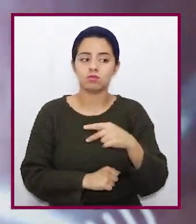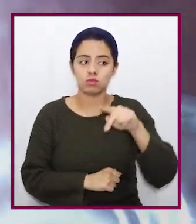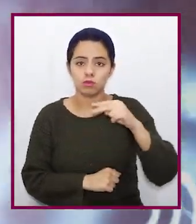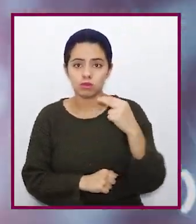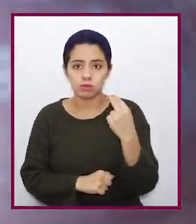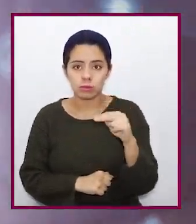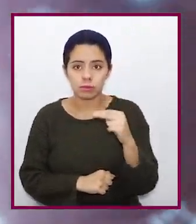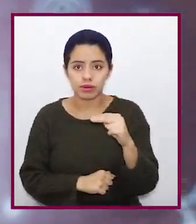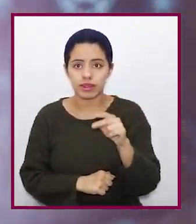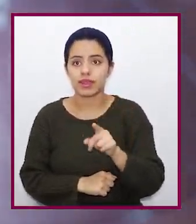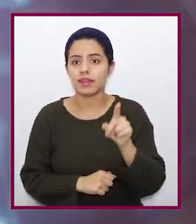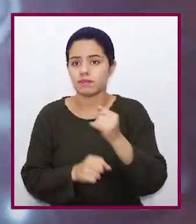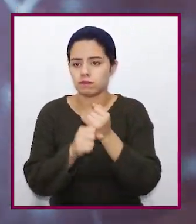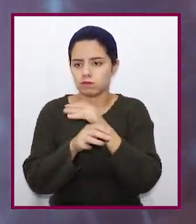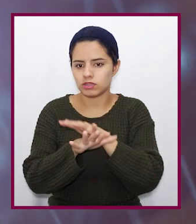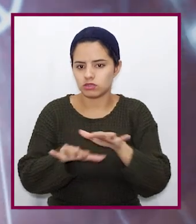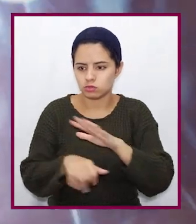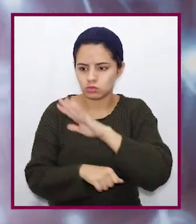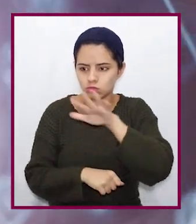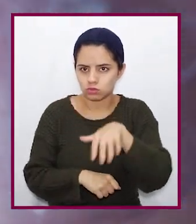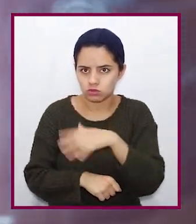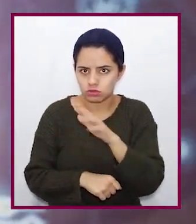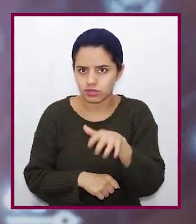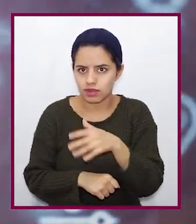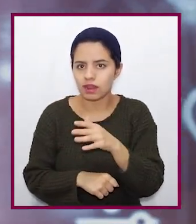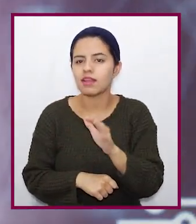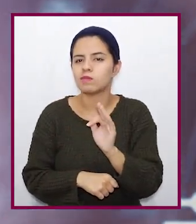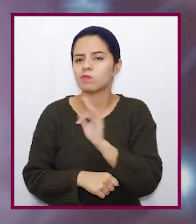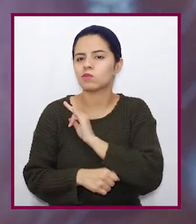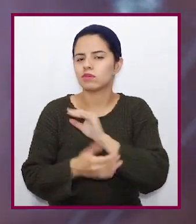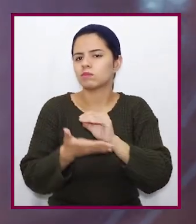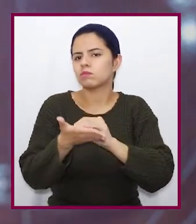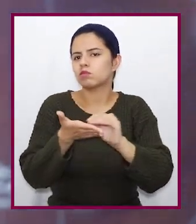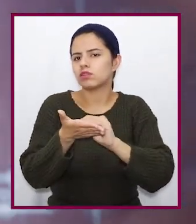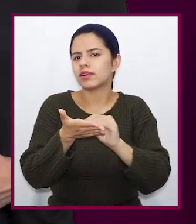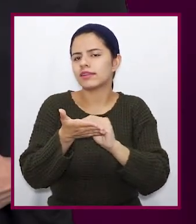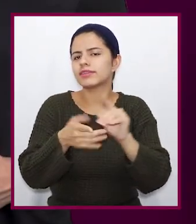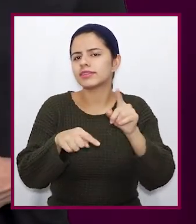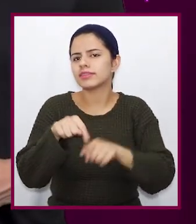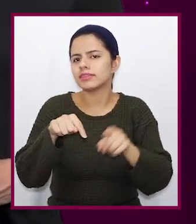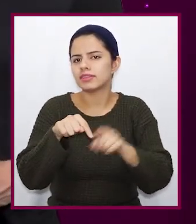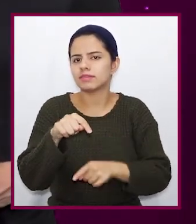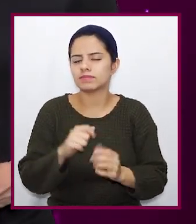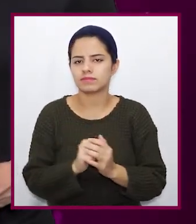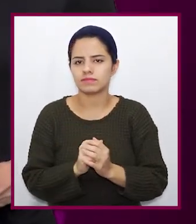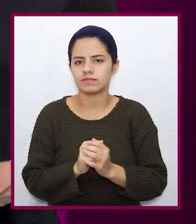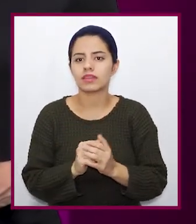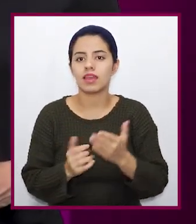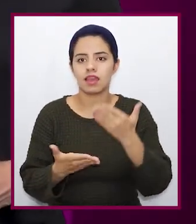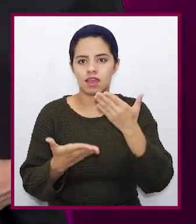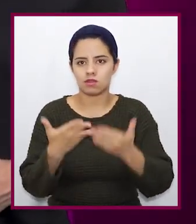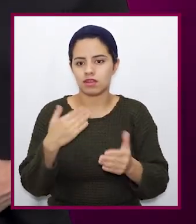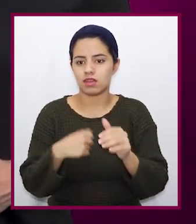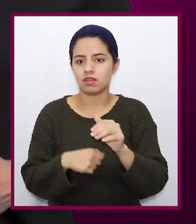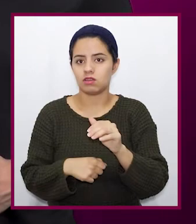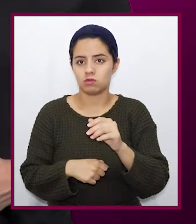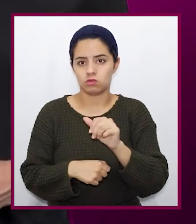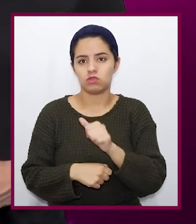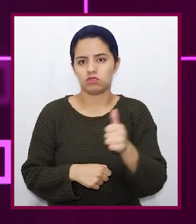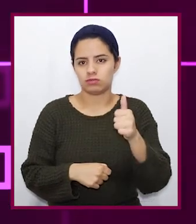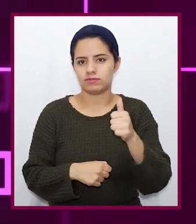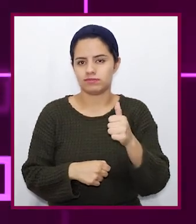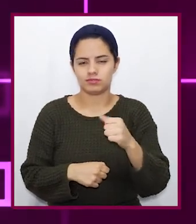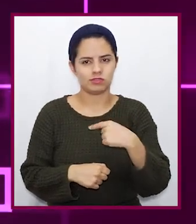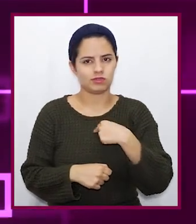persona, cuando estos datos no sean ya de importancia o no estén actualizados. Ahora, mi Gaby, uno de mis